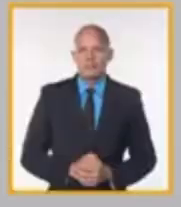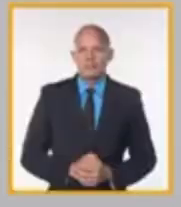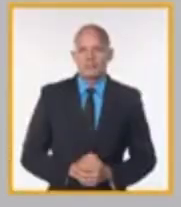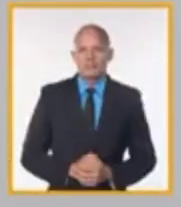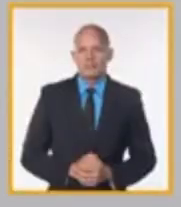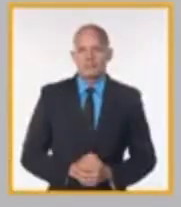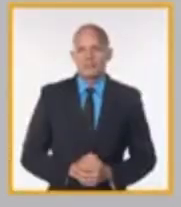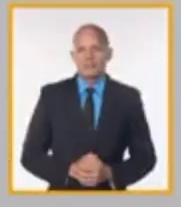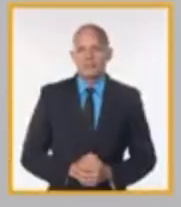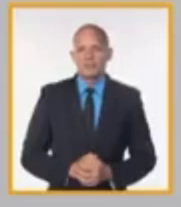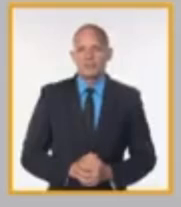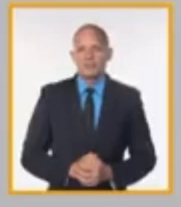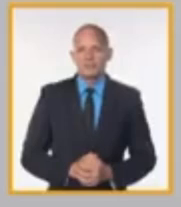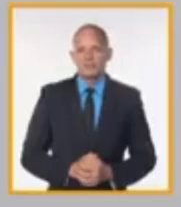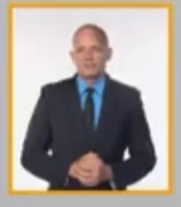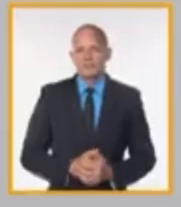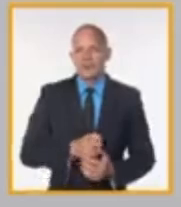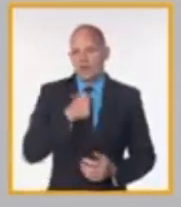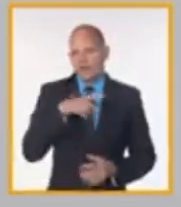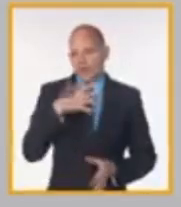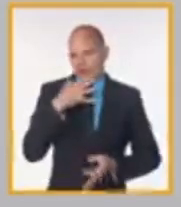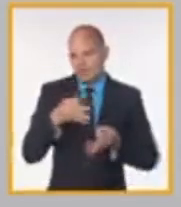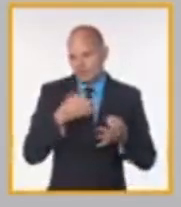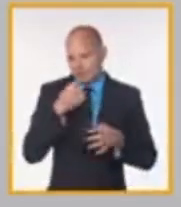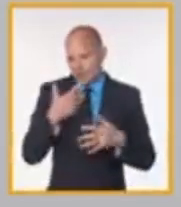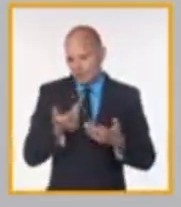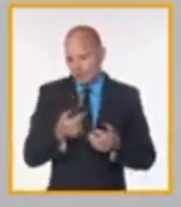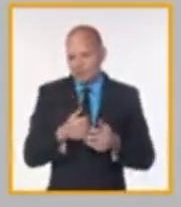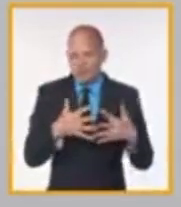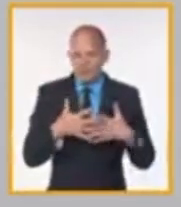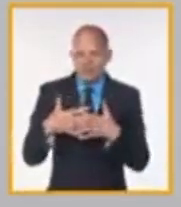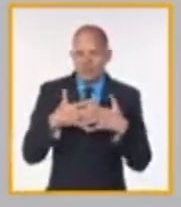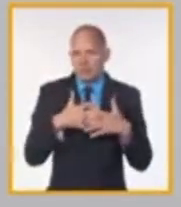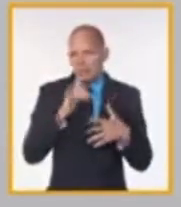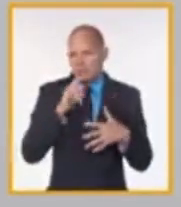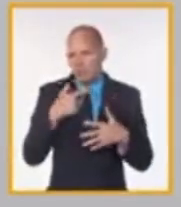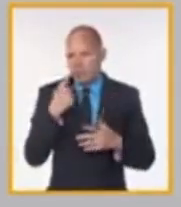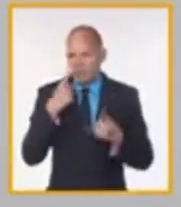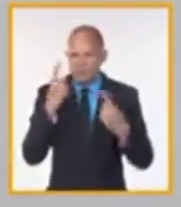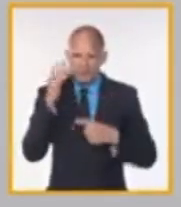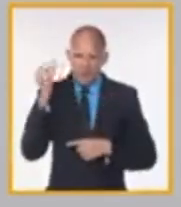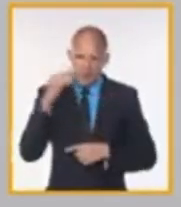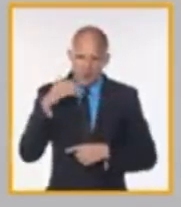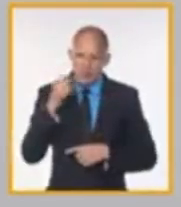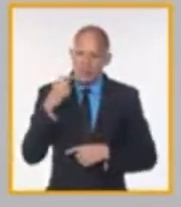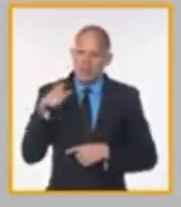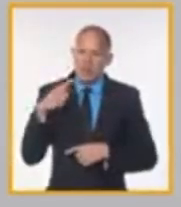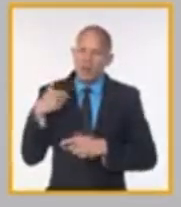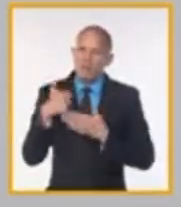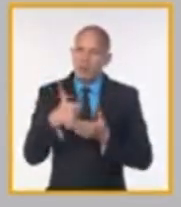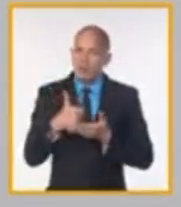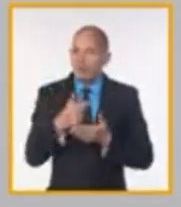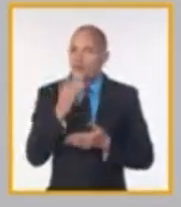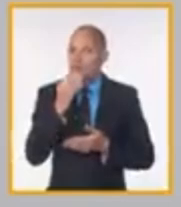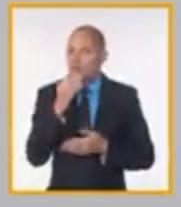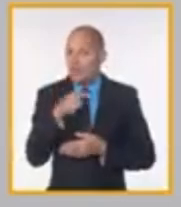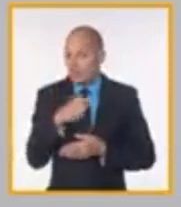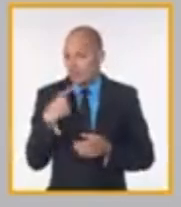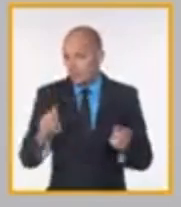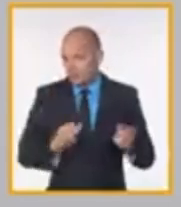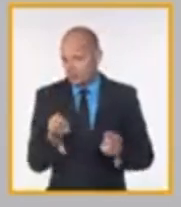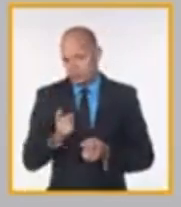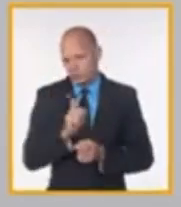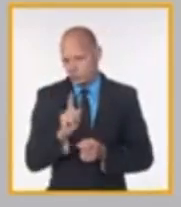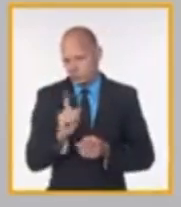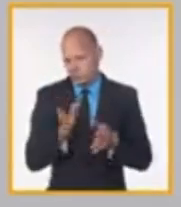grandes contingentes de tropas porque no aguantan una guerra Israel está pasando lo mismo Israel todo es tecnología